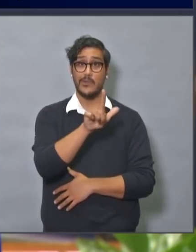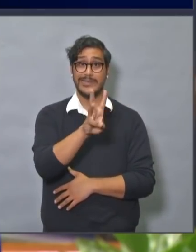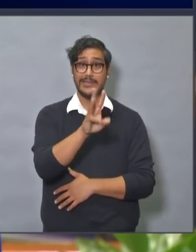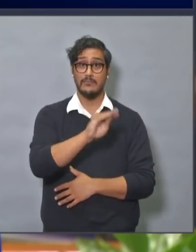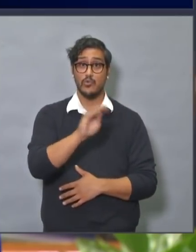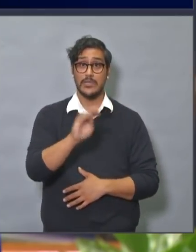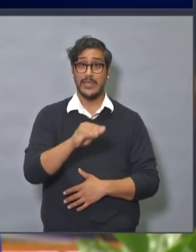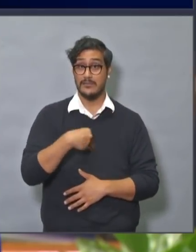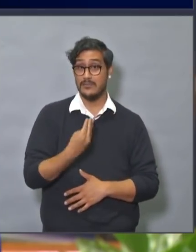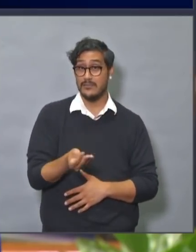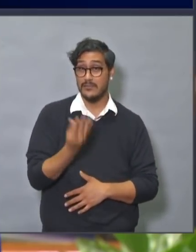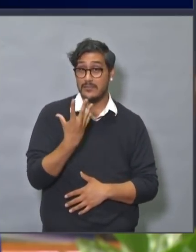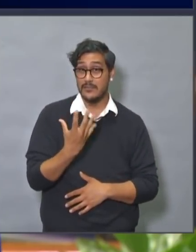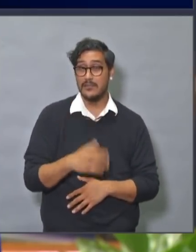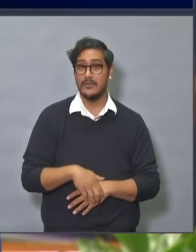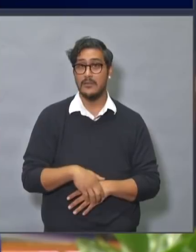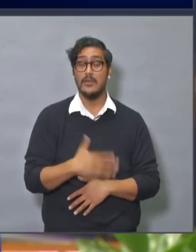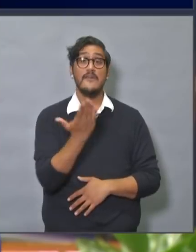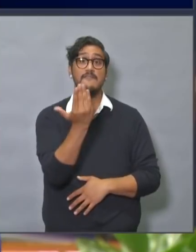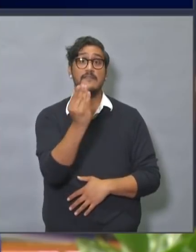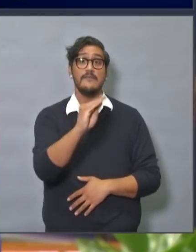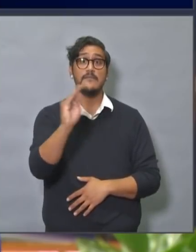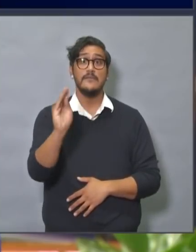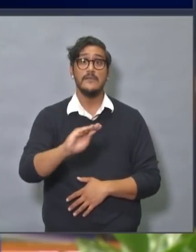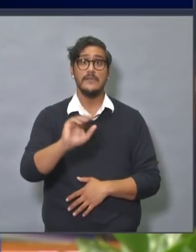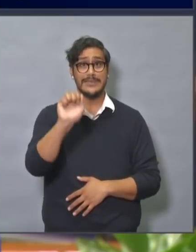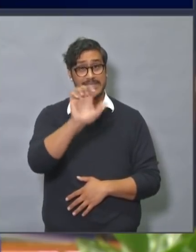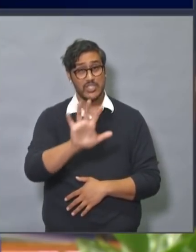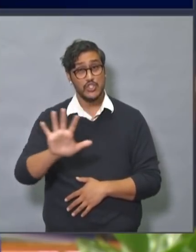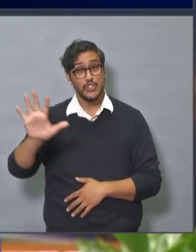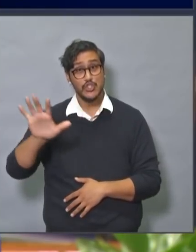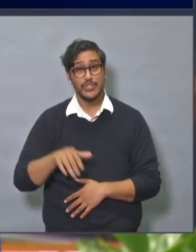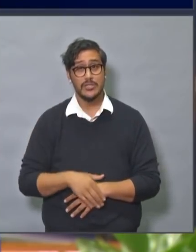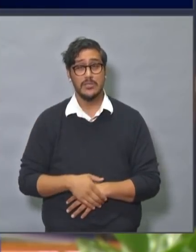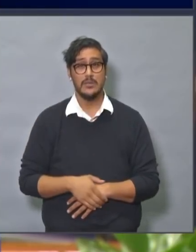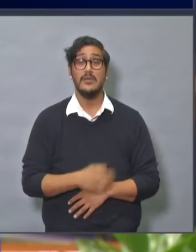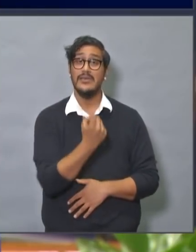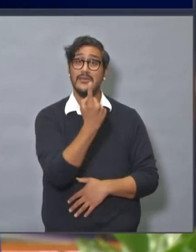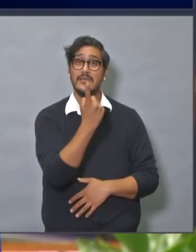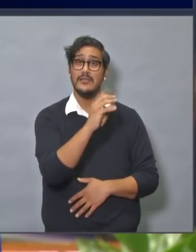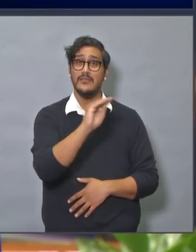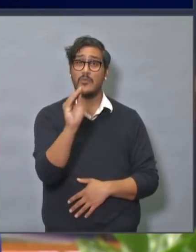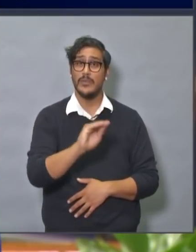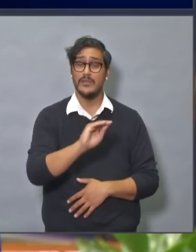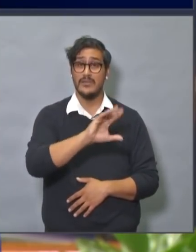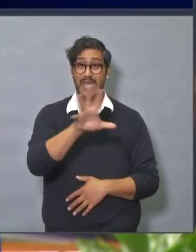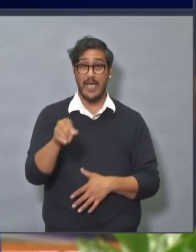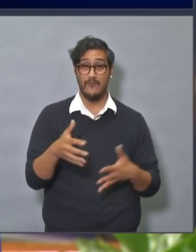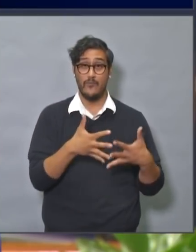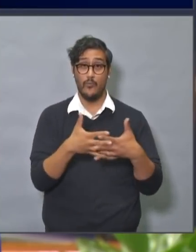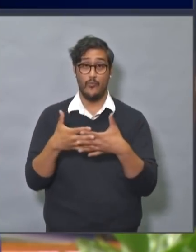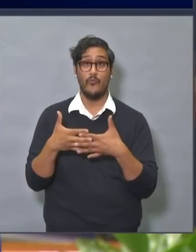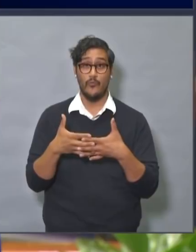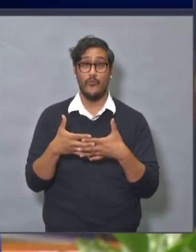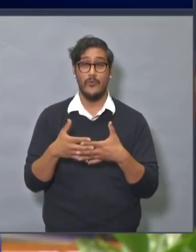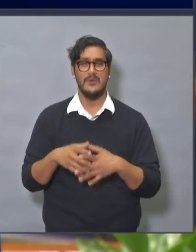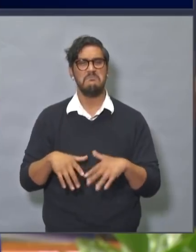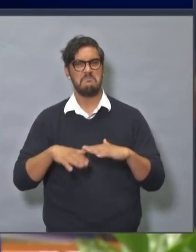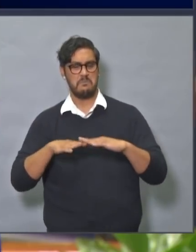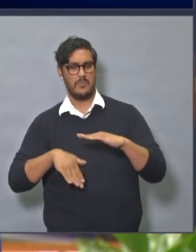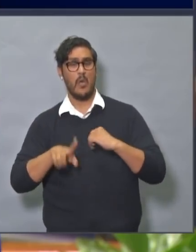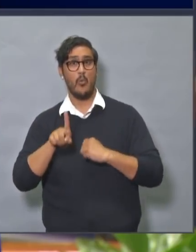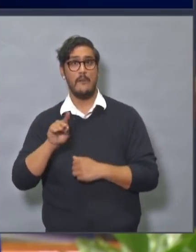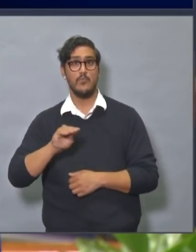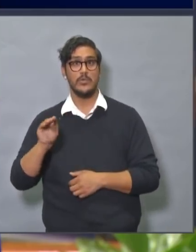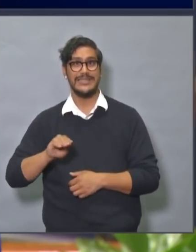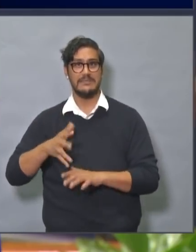26% son blancas, el 15% son asiáticas, el 11% son afroamericanas, menos de